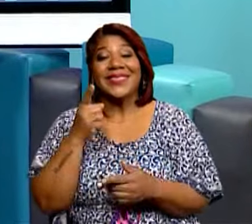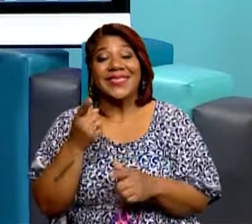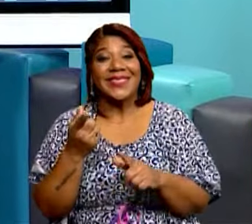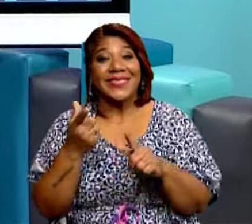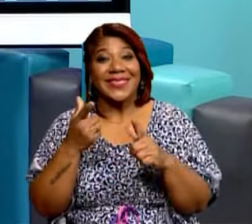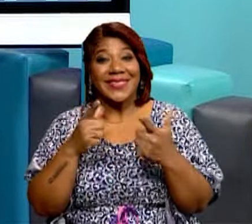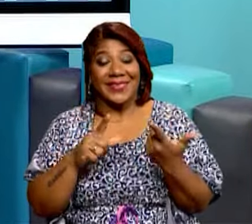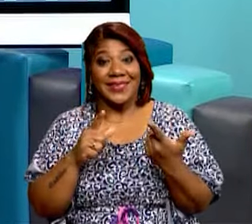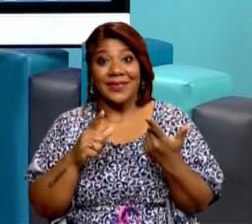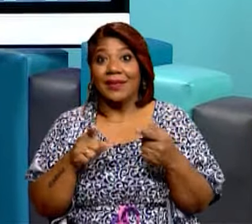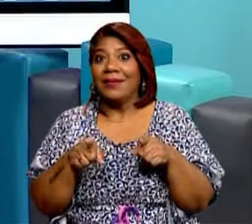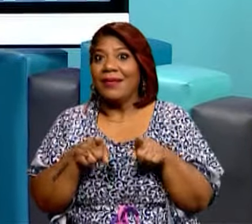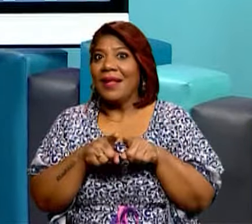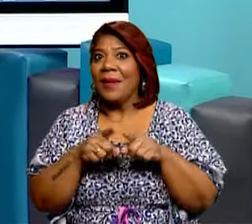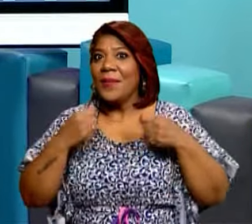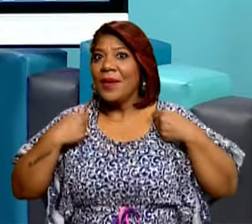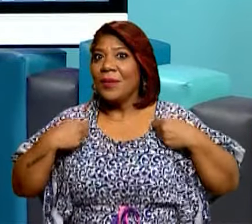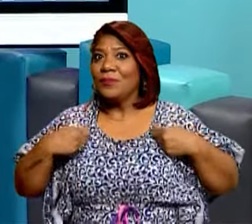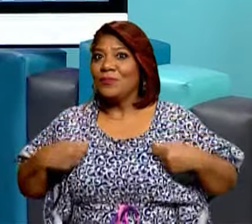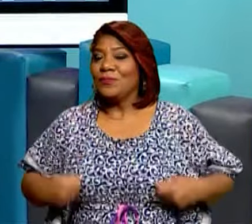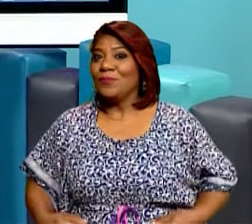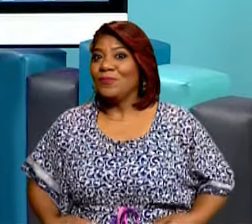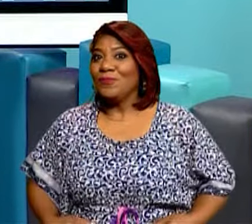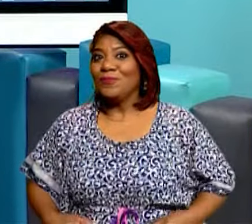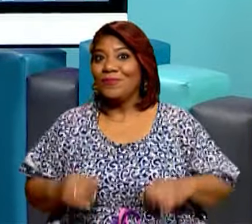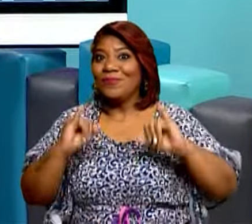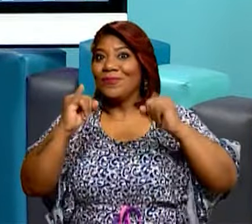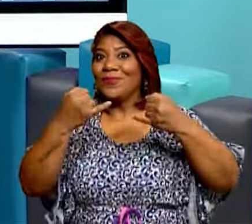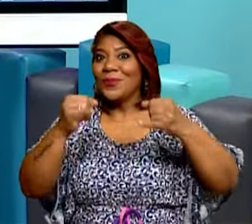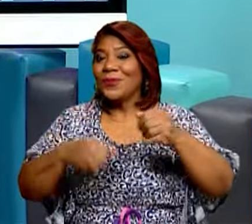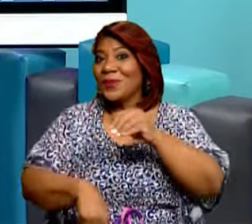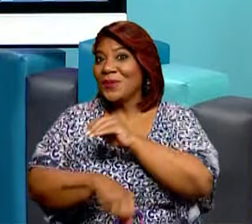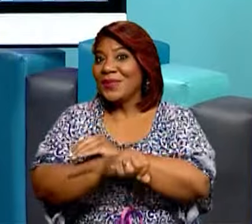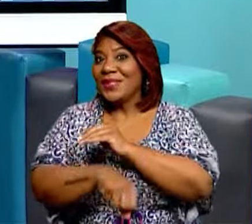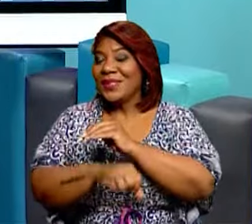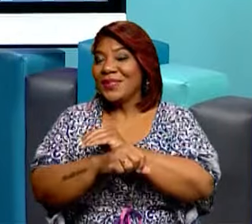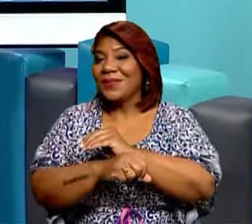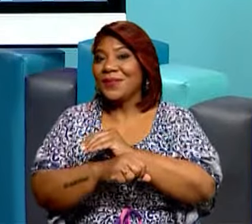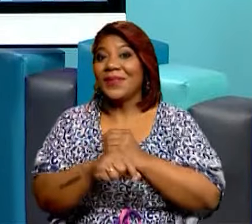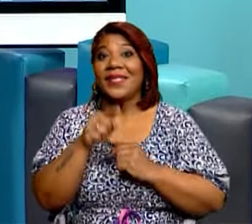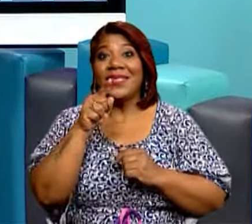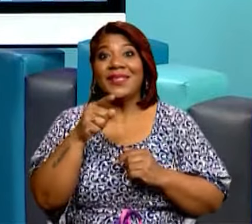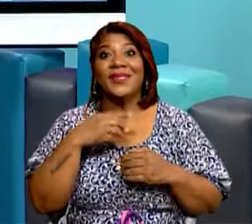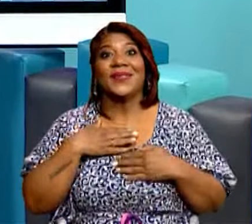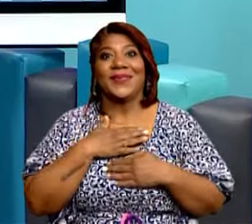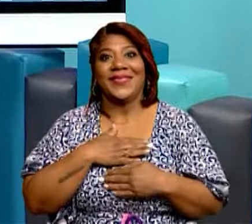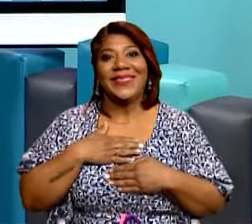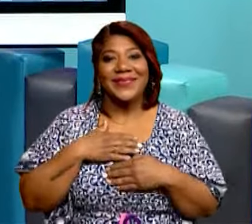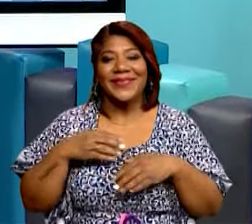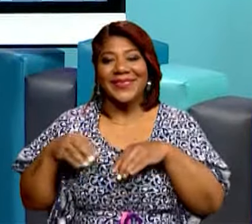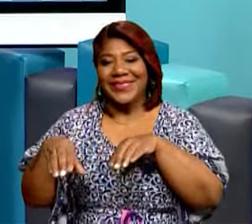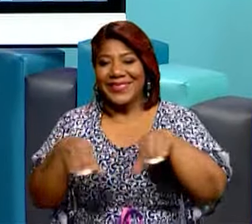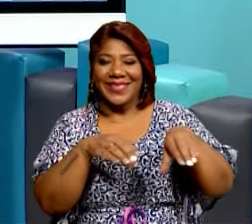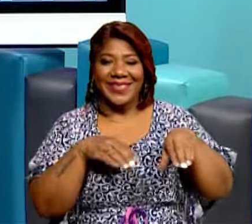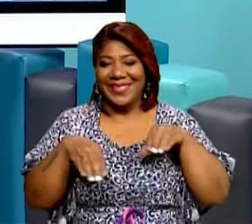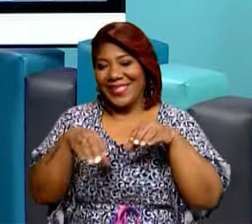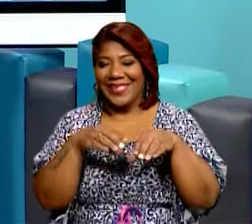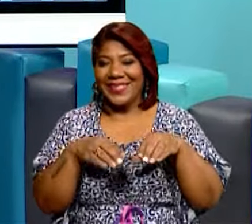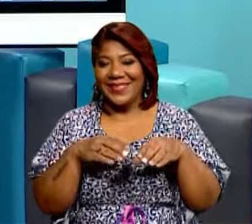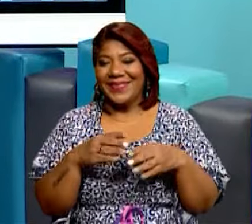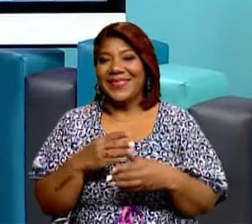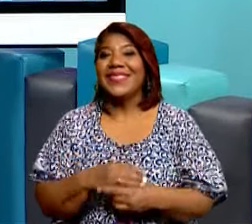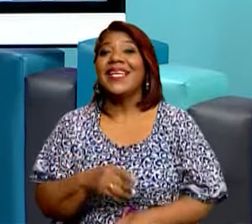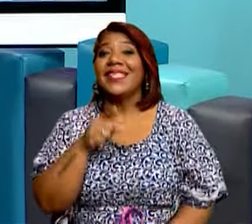tu suéter favorito de la selección del mundial para que de esta manera tengas una actividad mucho más divertida y creativa para hacer en